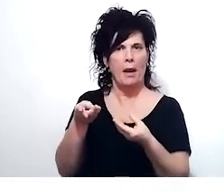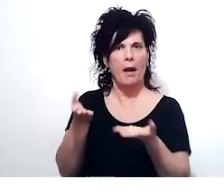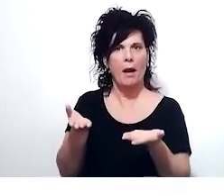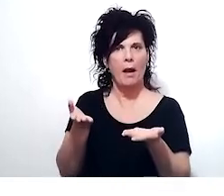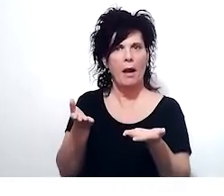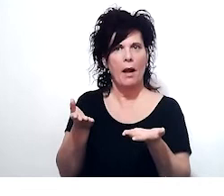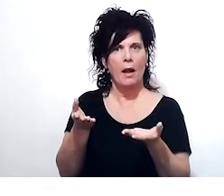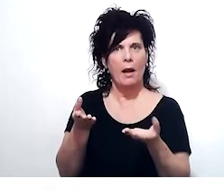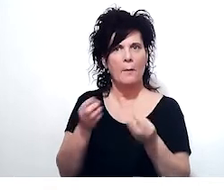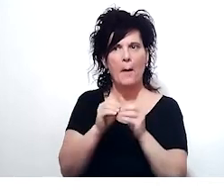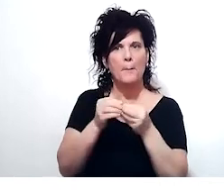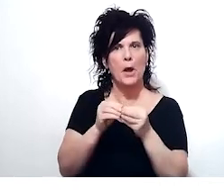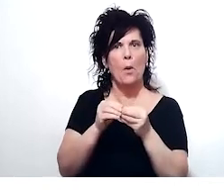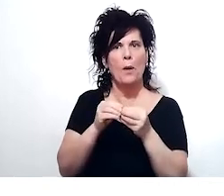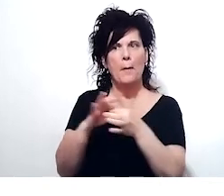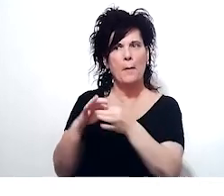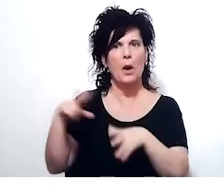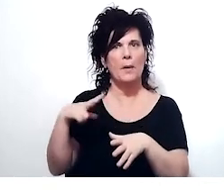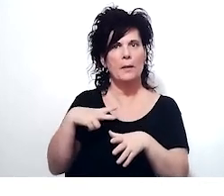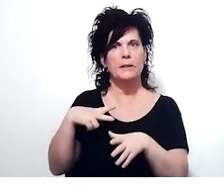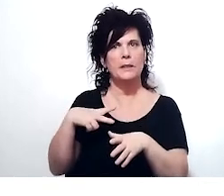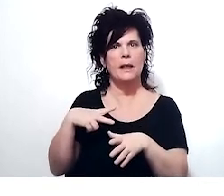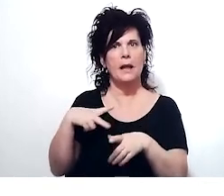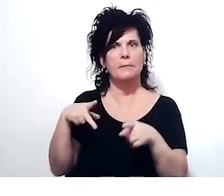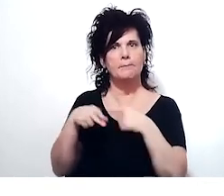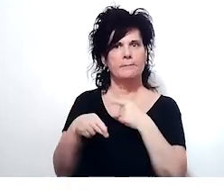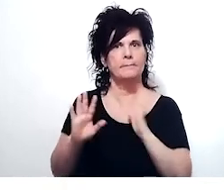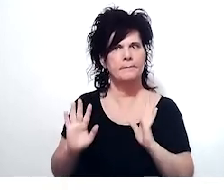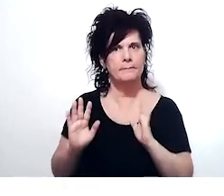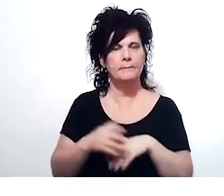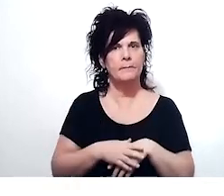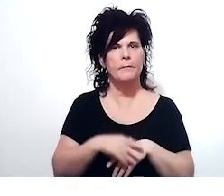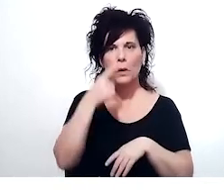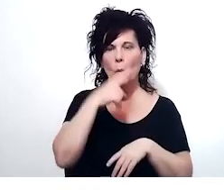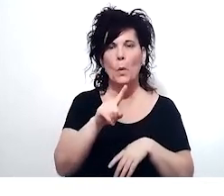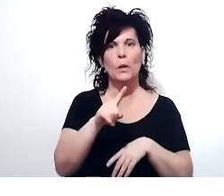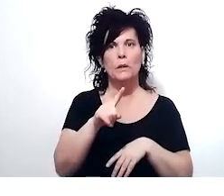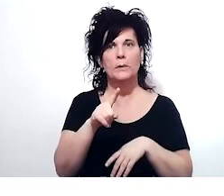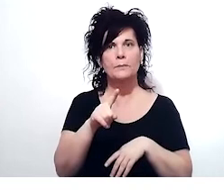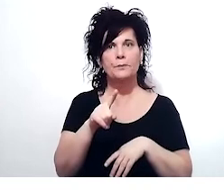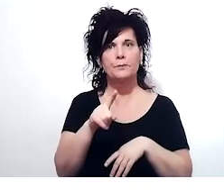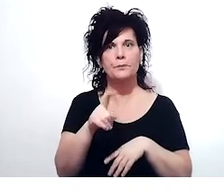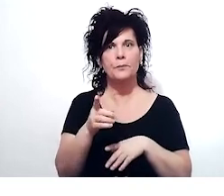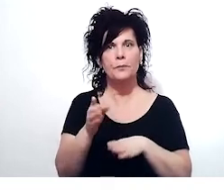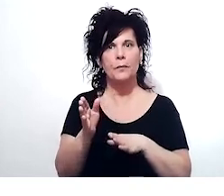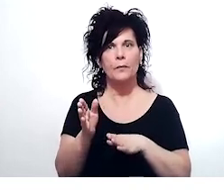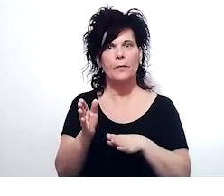poder evitar problemas con la privacidad de sus usuarios. Finalmente,